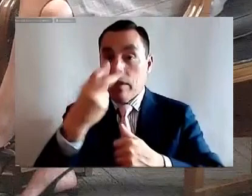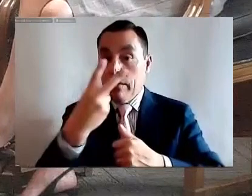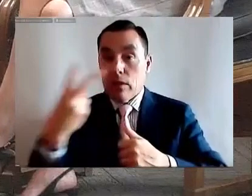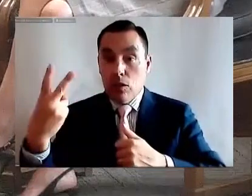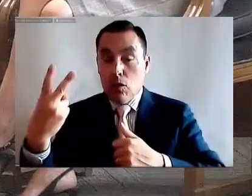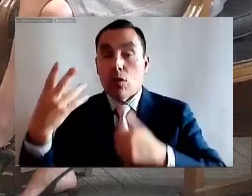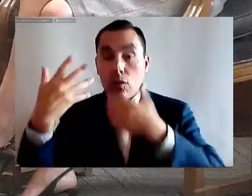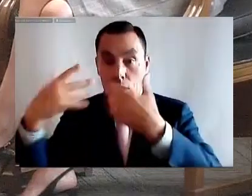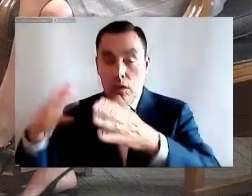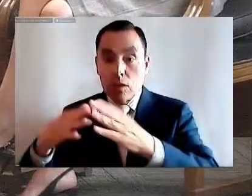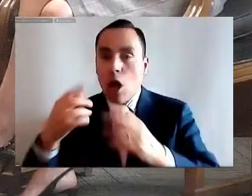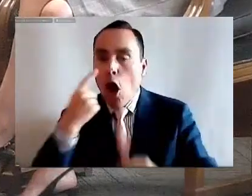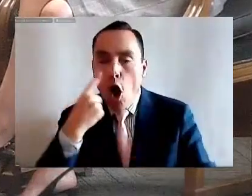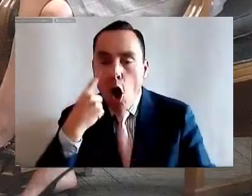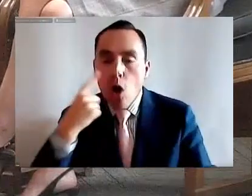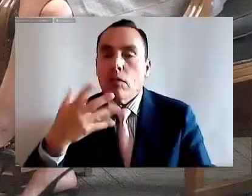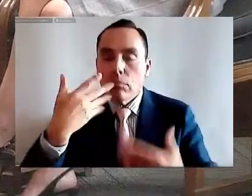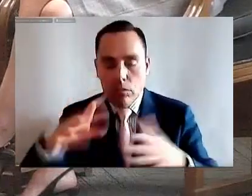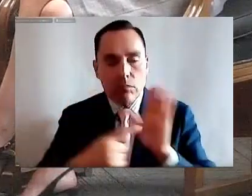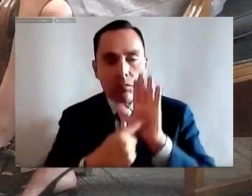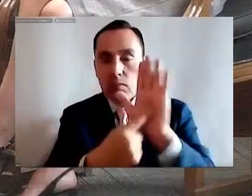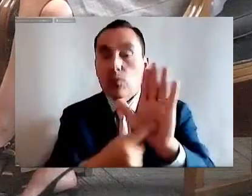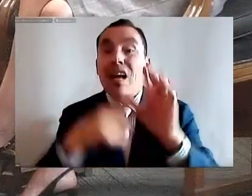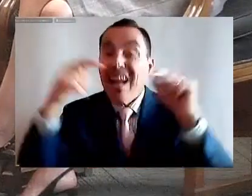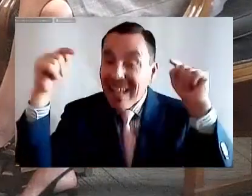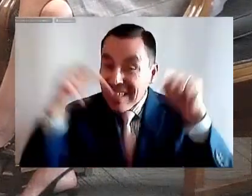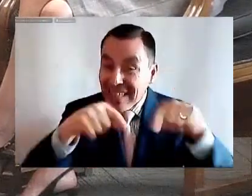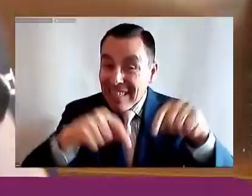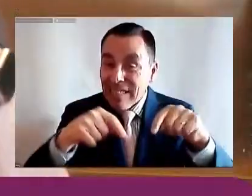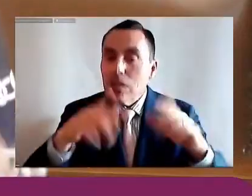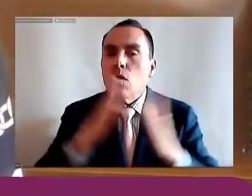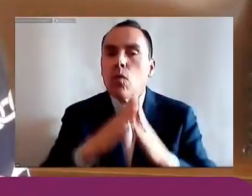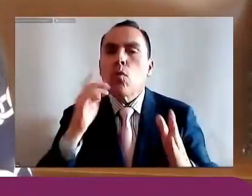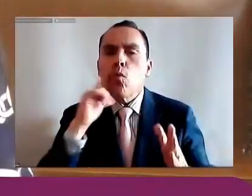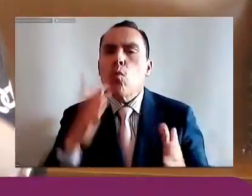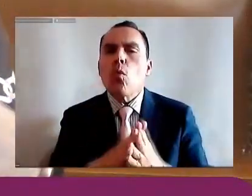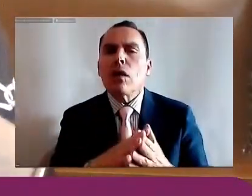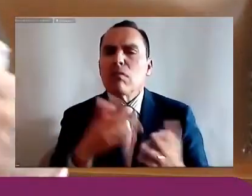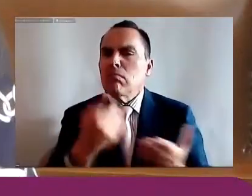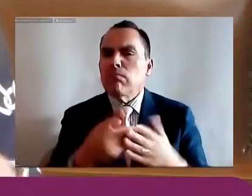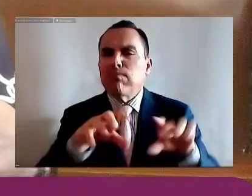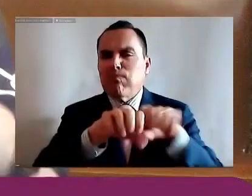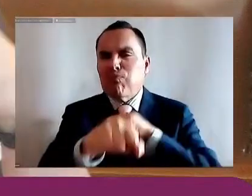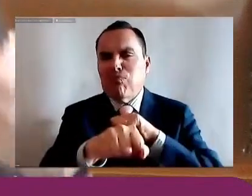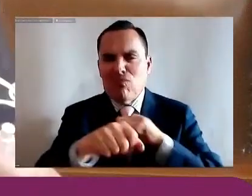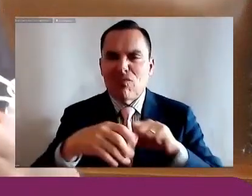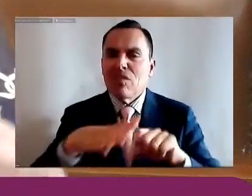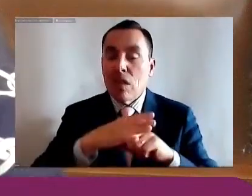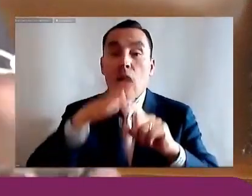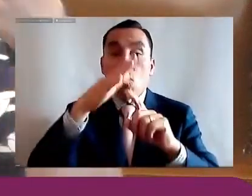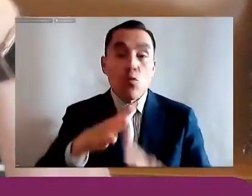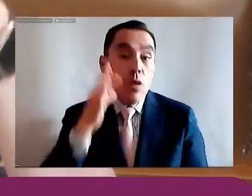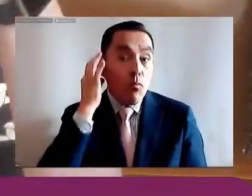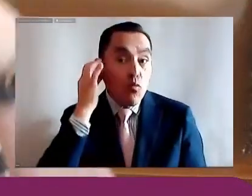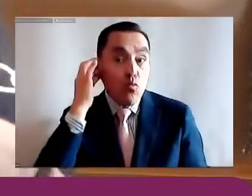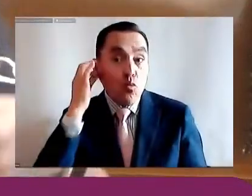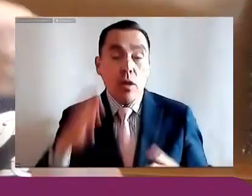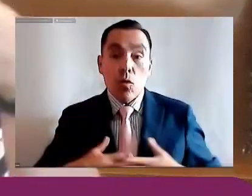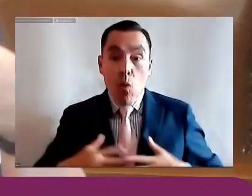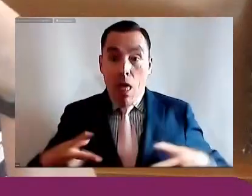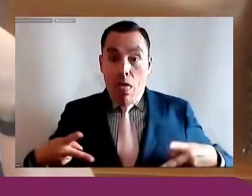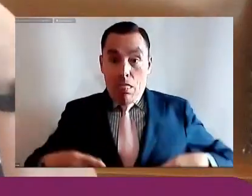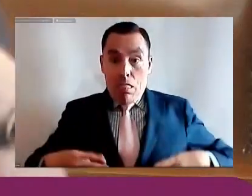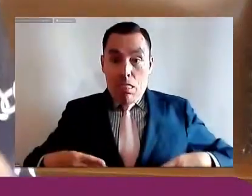reconoce expresamente que aquí lo que se vulneró cuando por la negligencia médica una mujer que se sometió a una esterilización